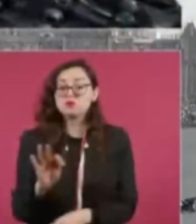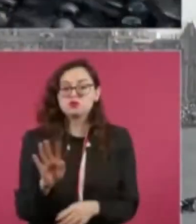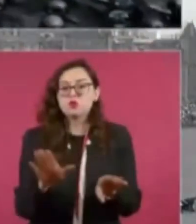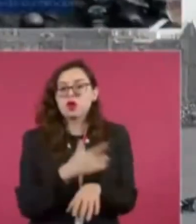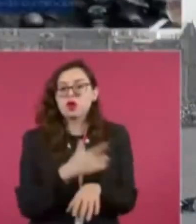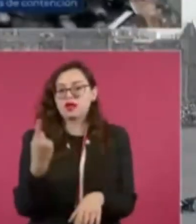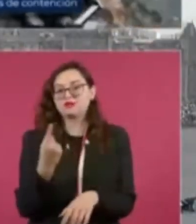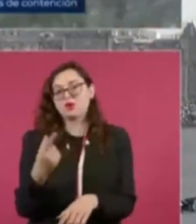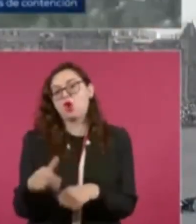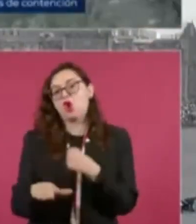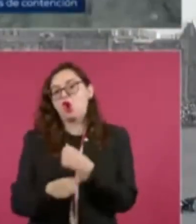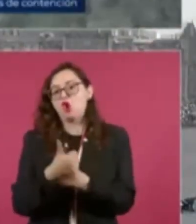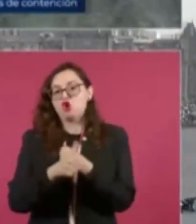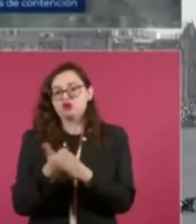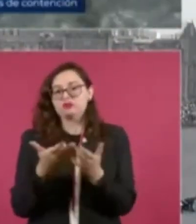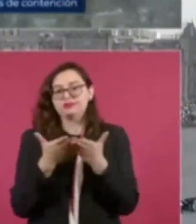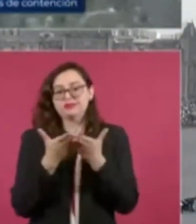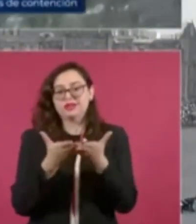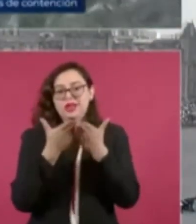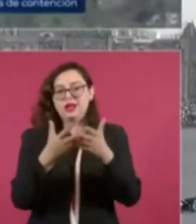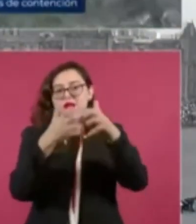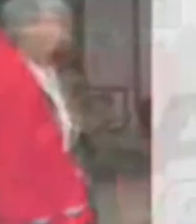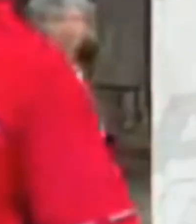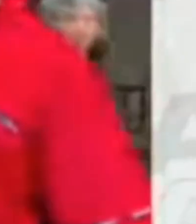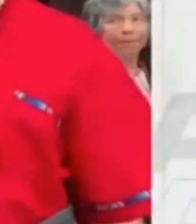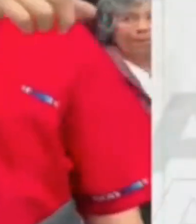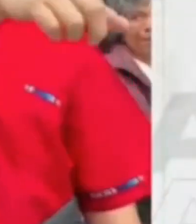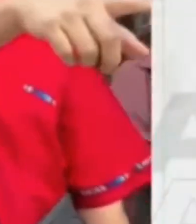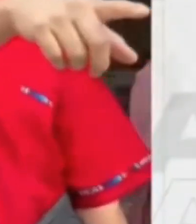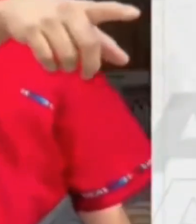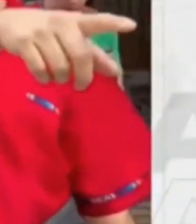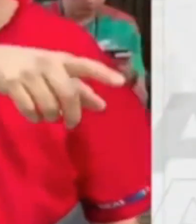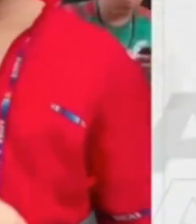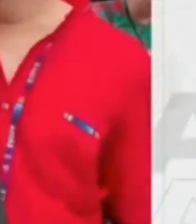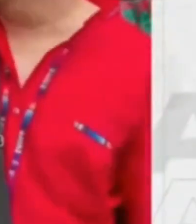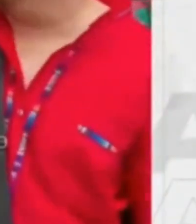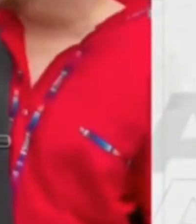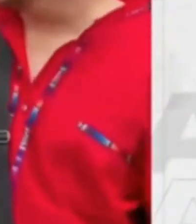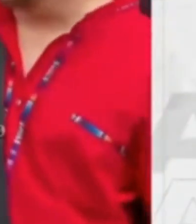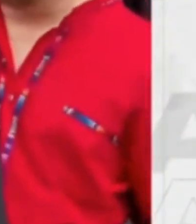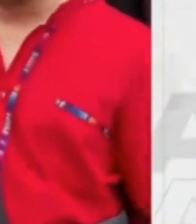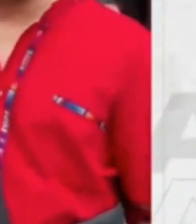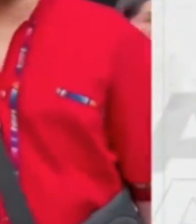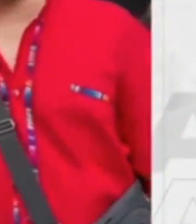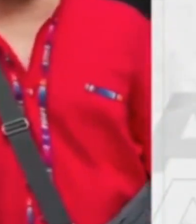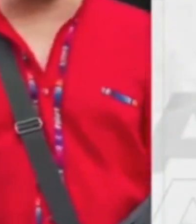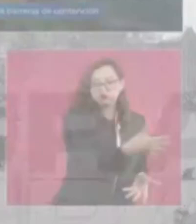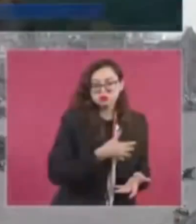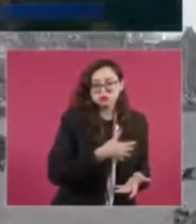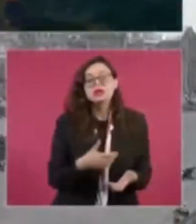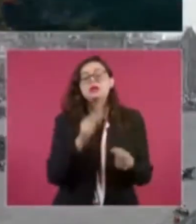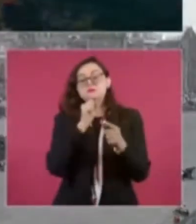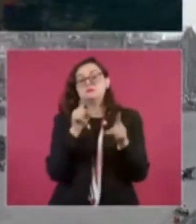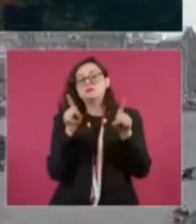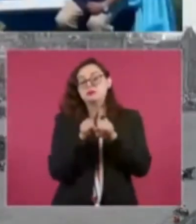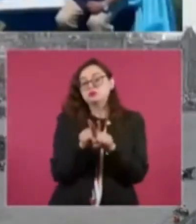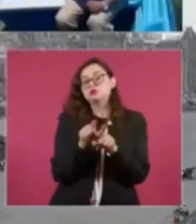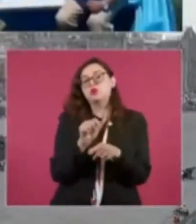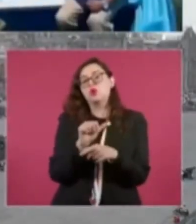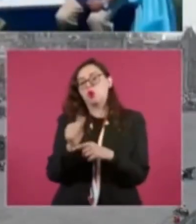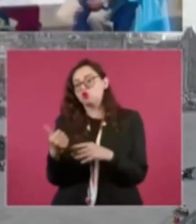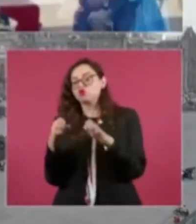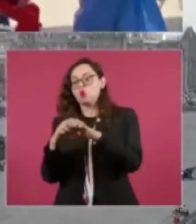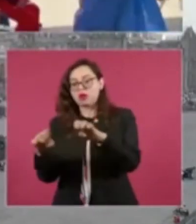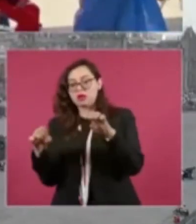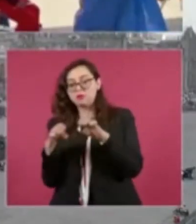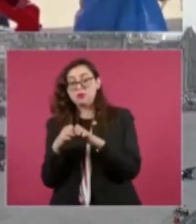ahí Vicente Serrano tomándose fotos con la gente que lo quiere, que quiera sin censura. Y me gustaría